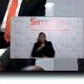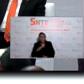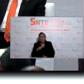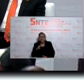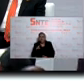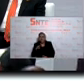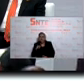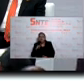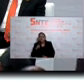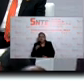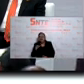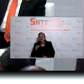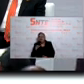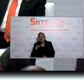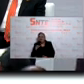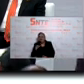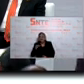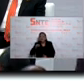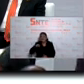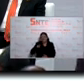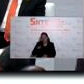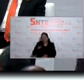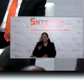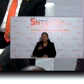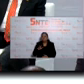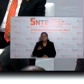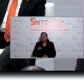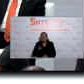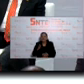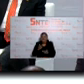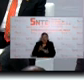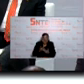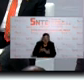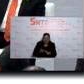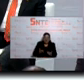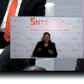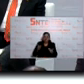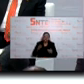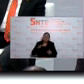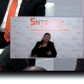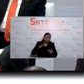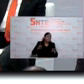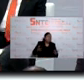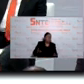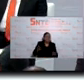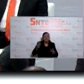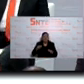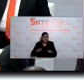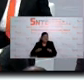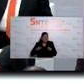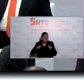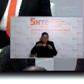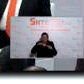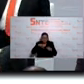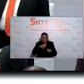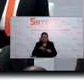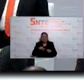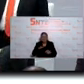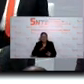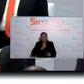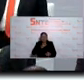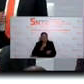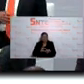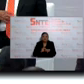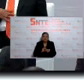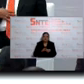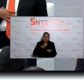las neurociencias ahora, no todas, pero buena parte de ellas, hablan, dicen que sí, efectivamente, lo que llamamos vida es el mundo emocional. Y lo